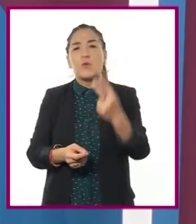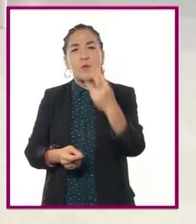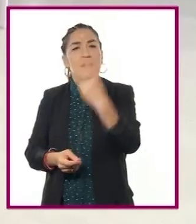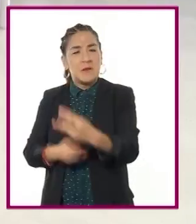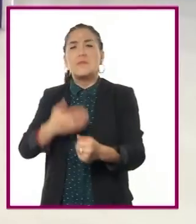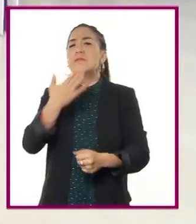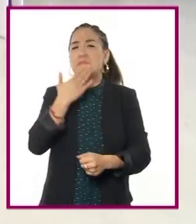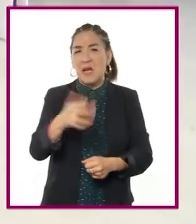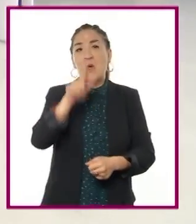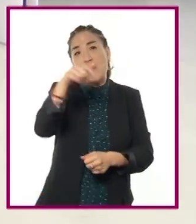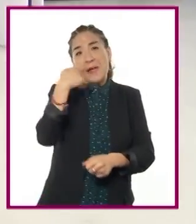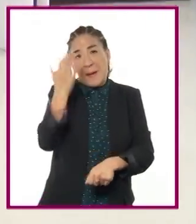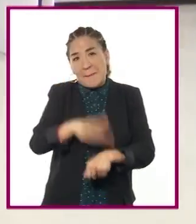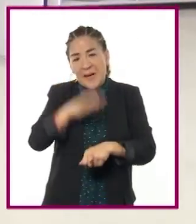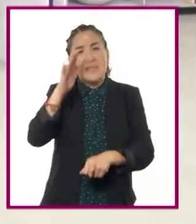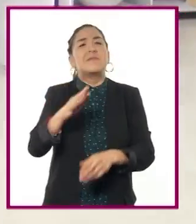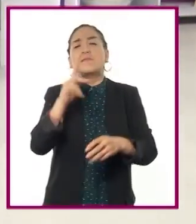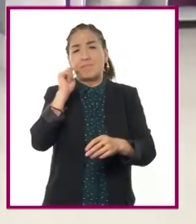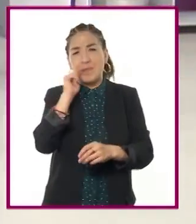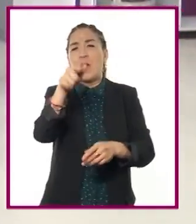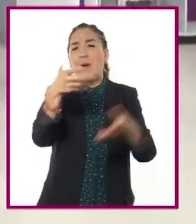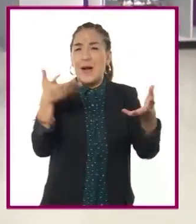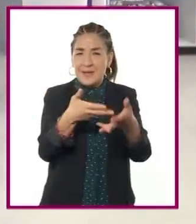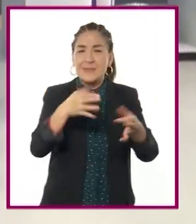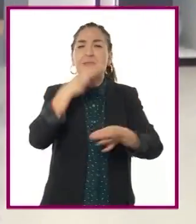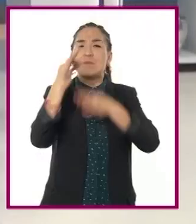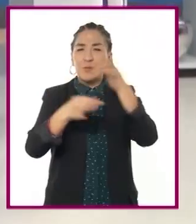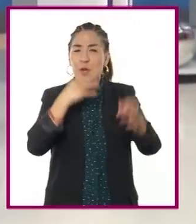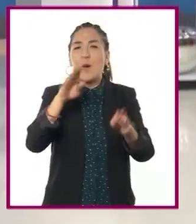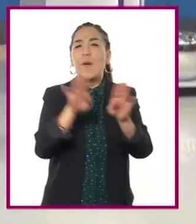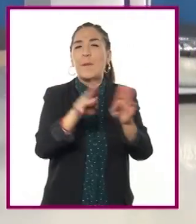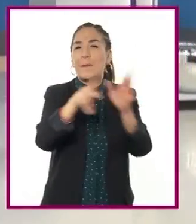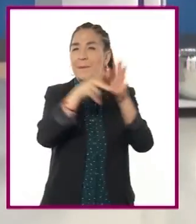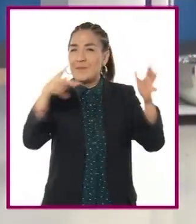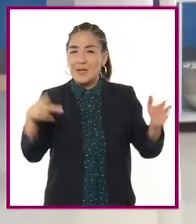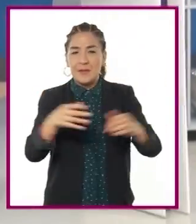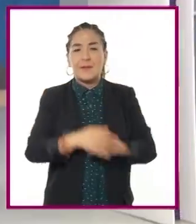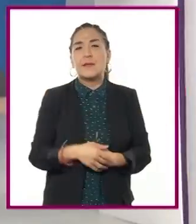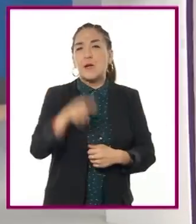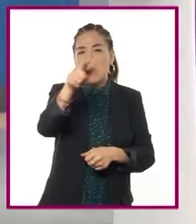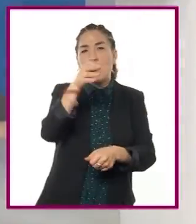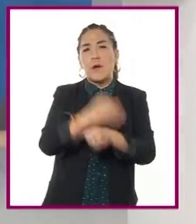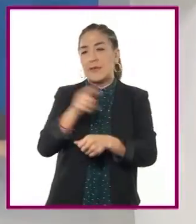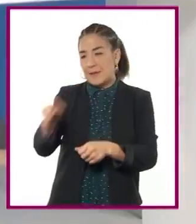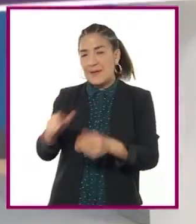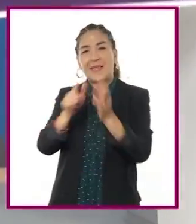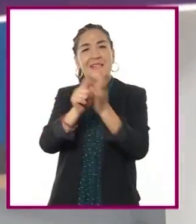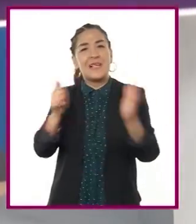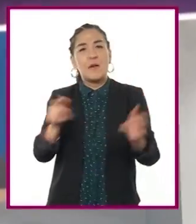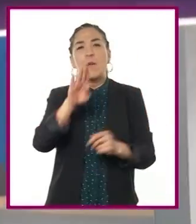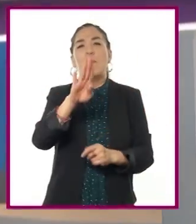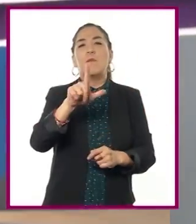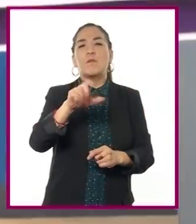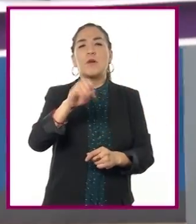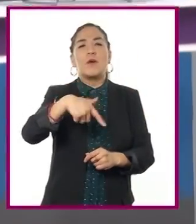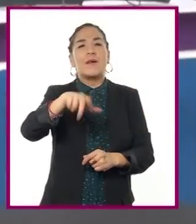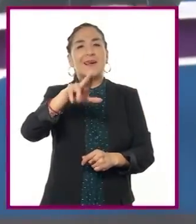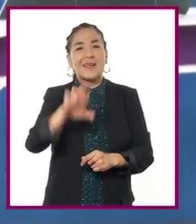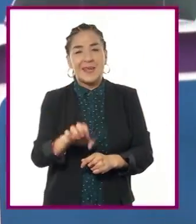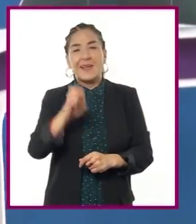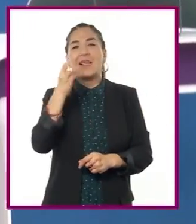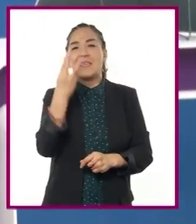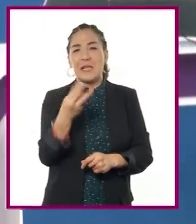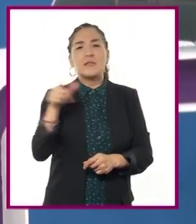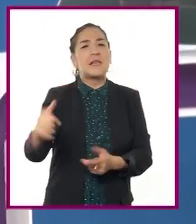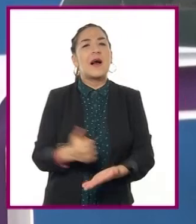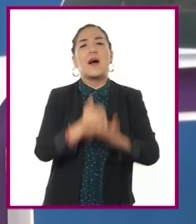hacerlo. No olviden que este tema lo pueden encontrar en su libro de texto en el bloque 3 y que pueden